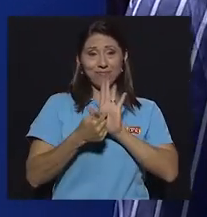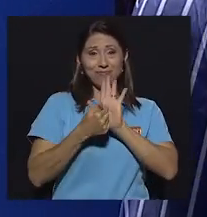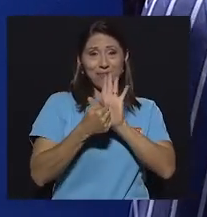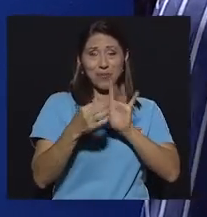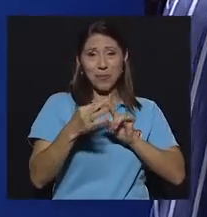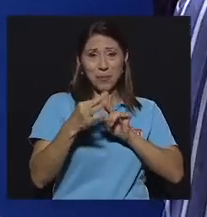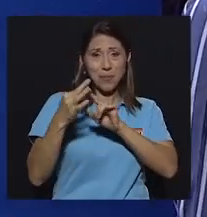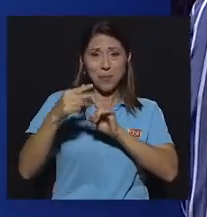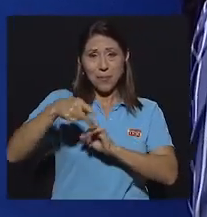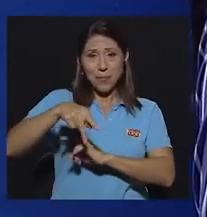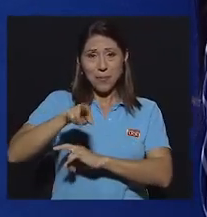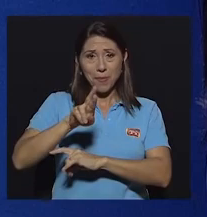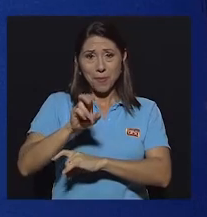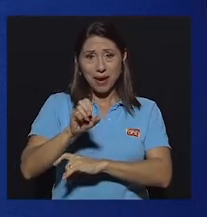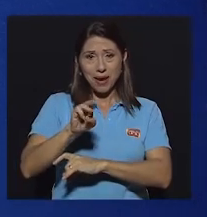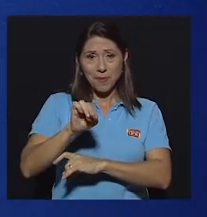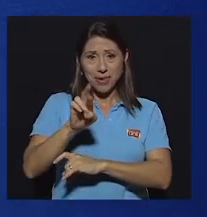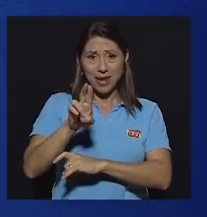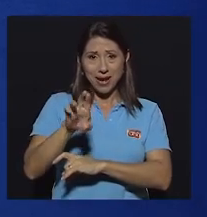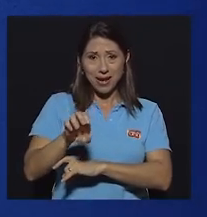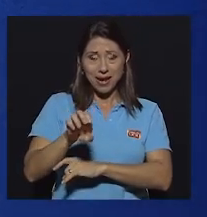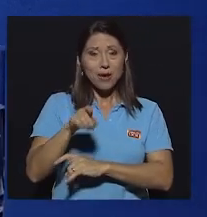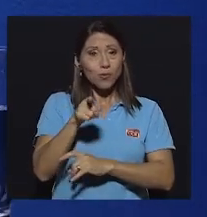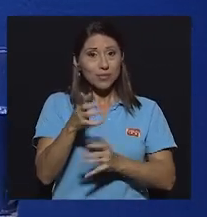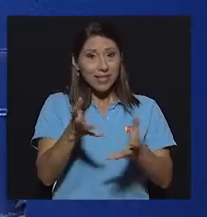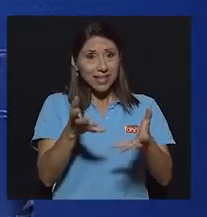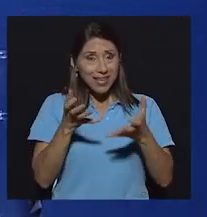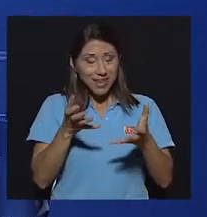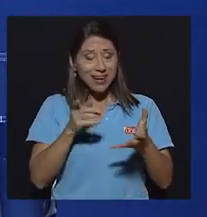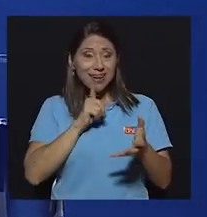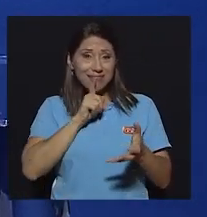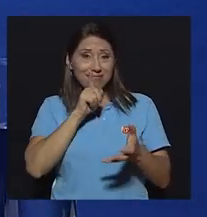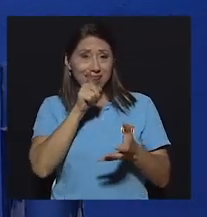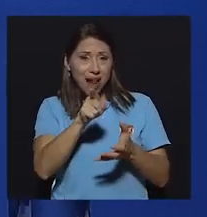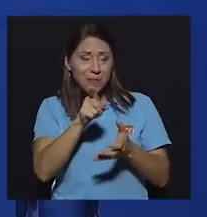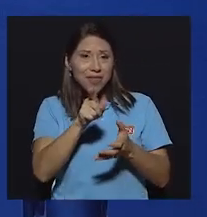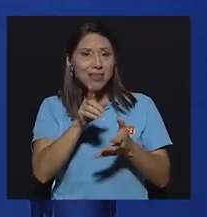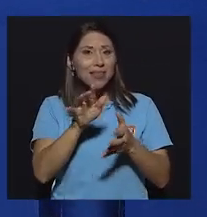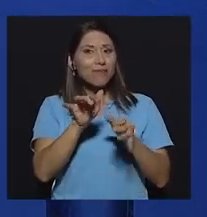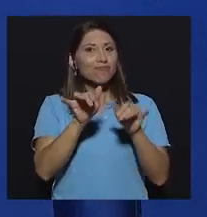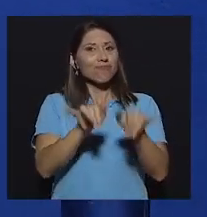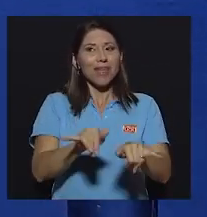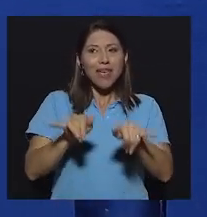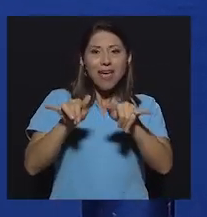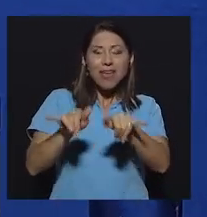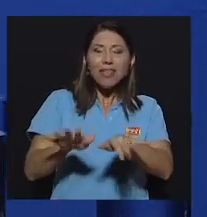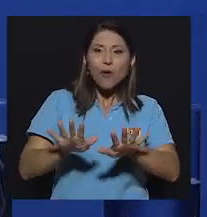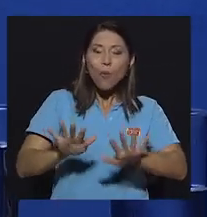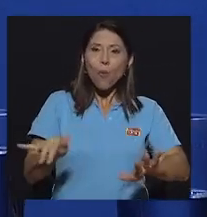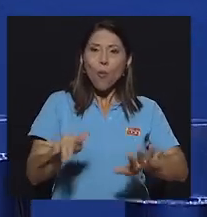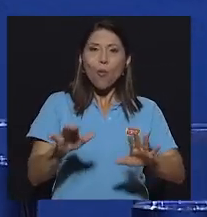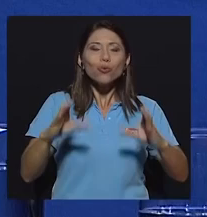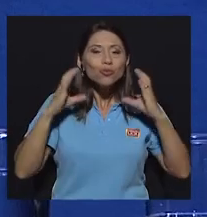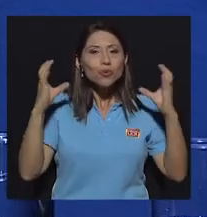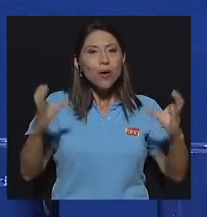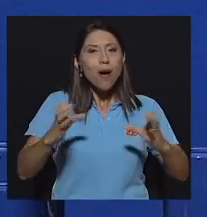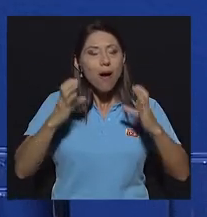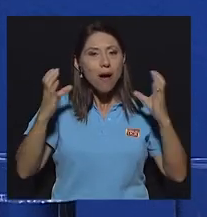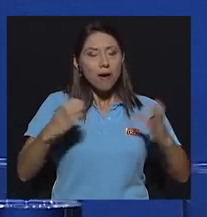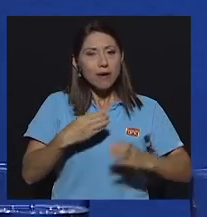si al final es casualmente lo que querés que realmente quede, ¿verdad? Como esa celebración, ese deseo de